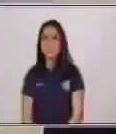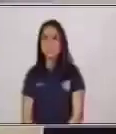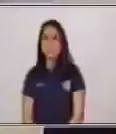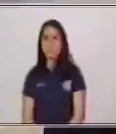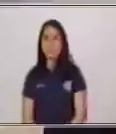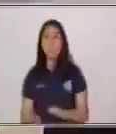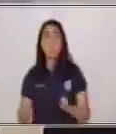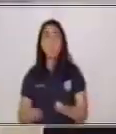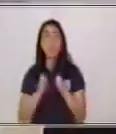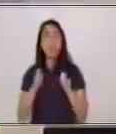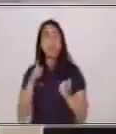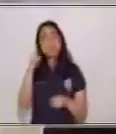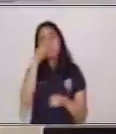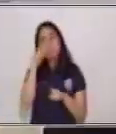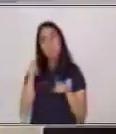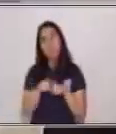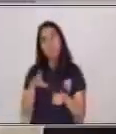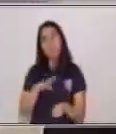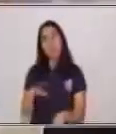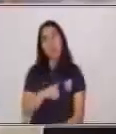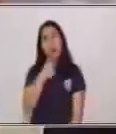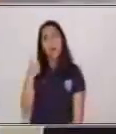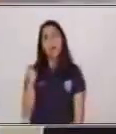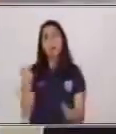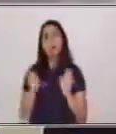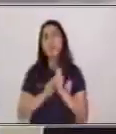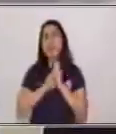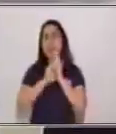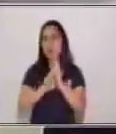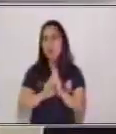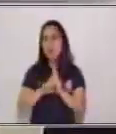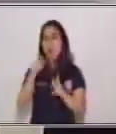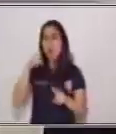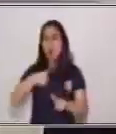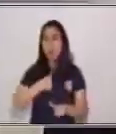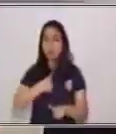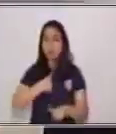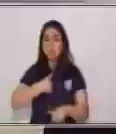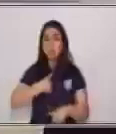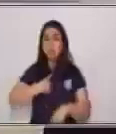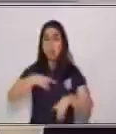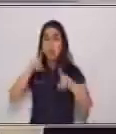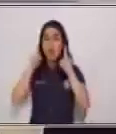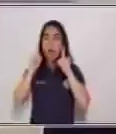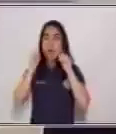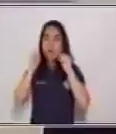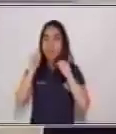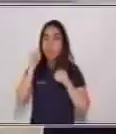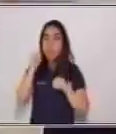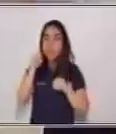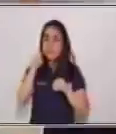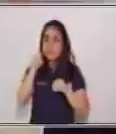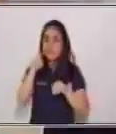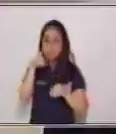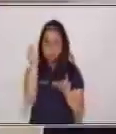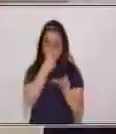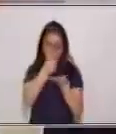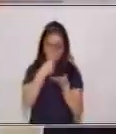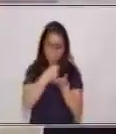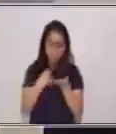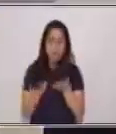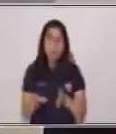Entonces tenemos acá también unos ejemplos. Te haré un pequeño dictado y luego verificaremos tus respuestas.